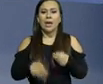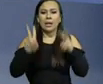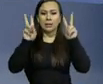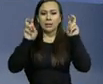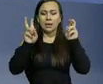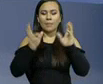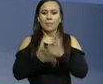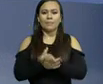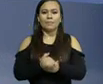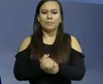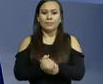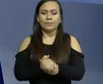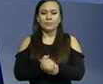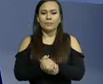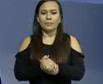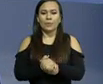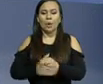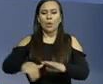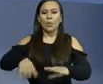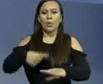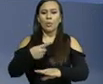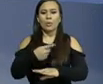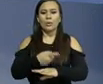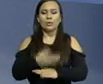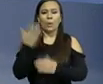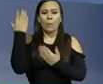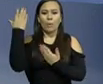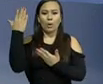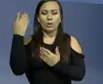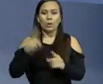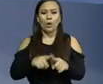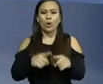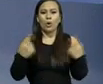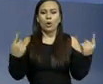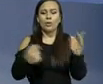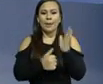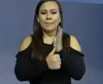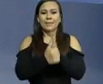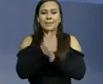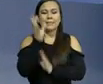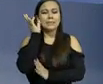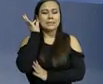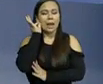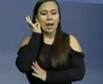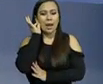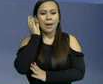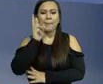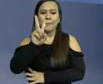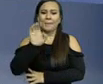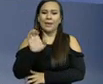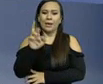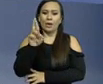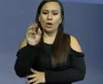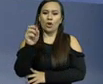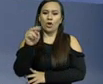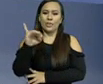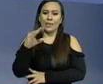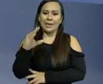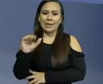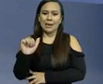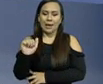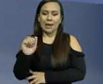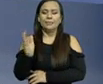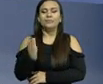del juicio político en contra de la ministra o ex ministra verónica espinoza ninguna visita en